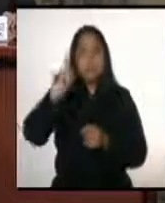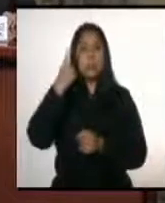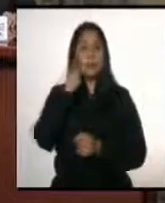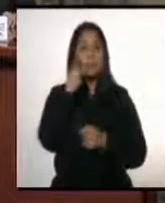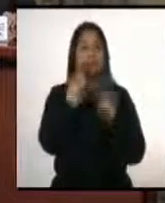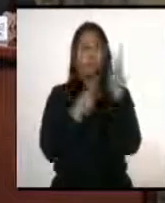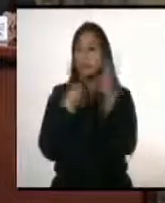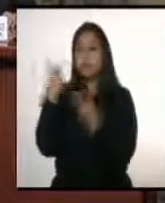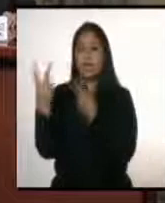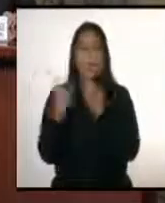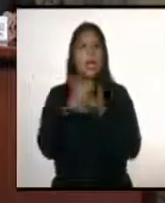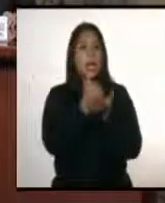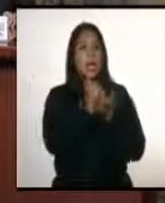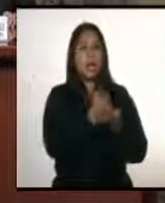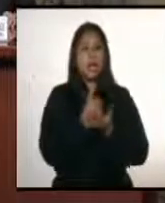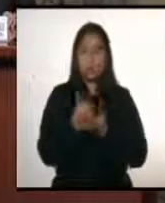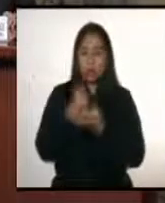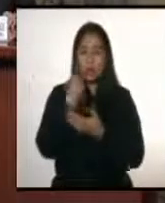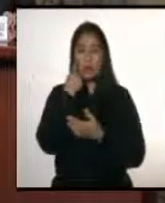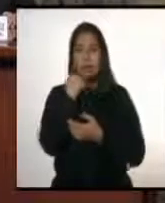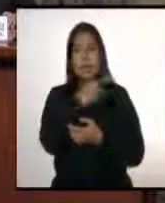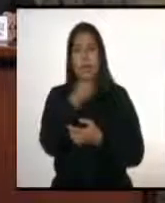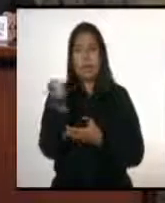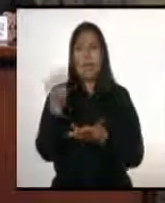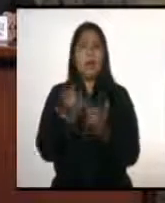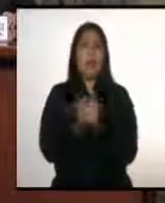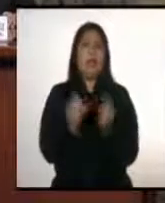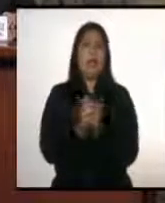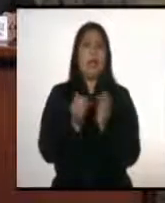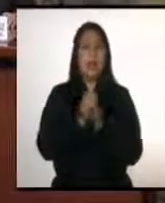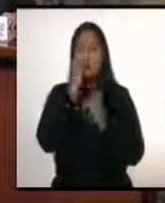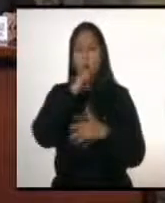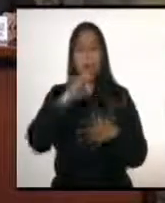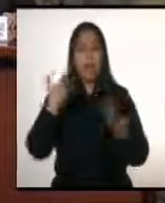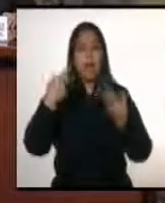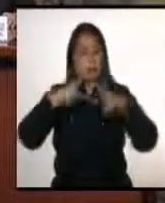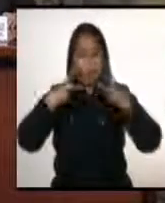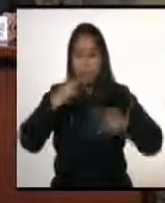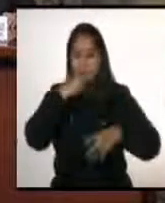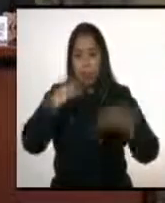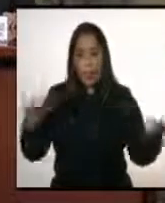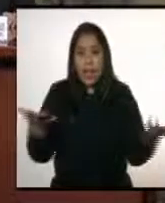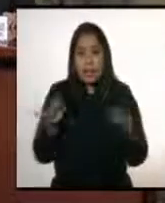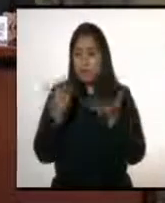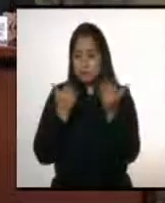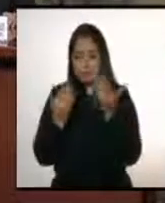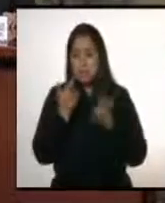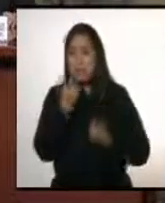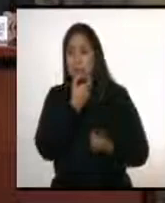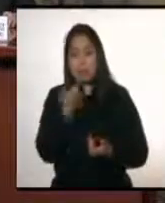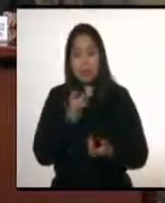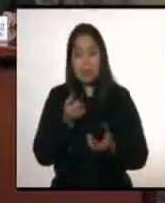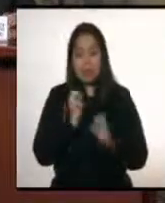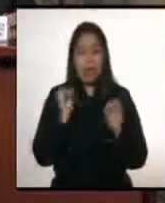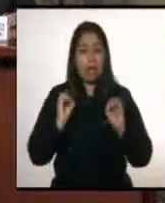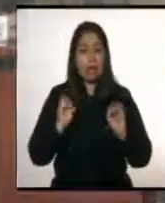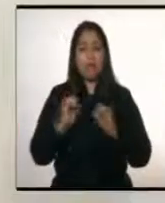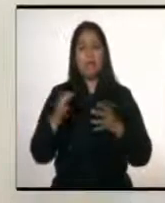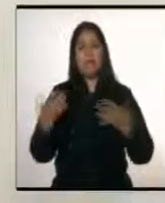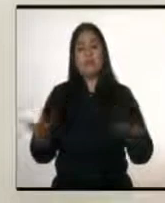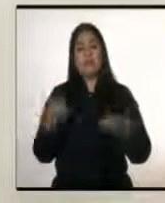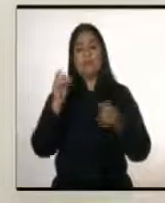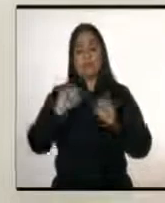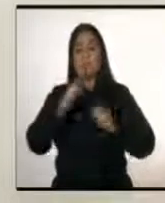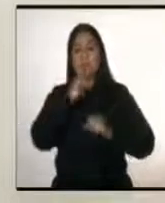que se está viendo a palitos porque no tiene para el día a día, con una subvención que le llegue en forma directa, en donde